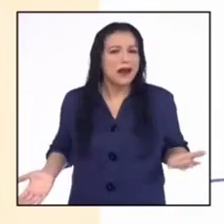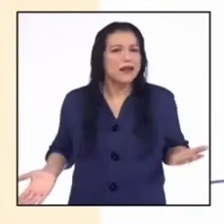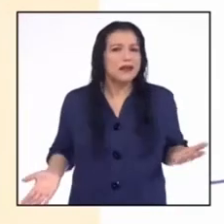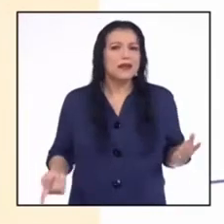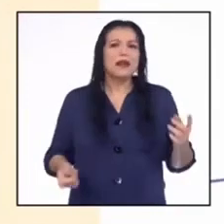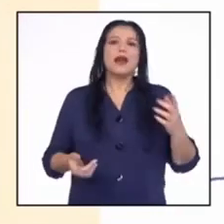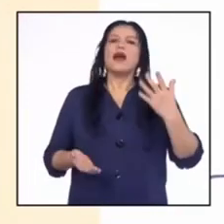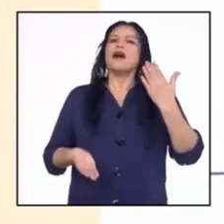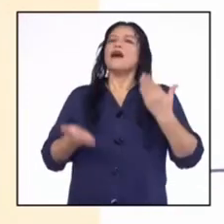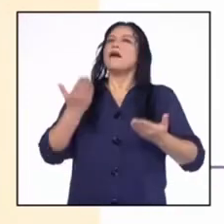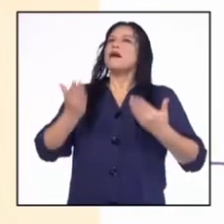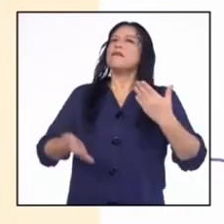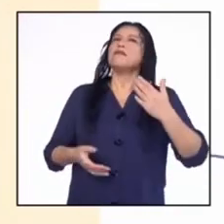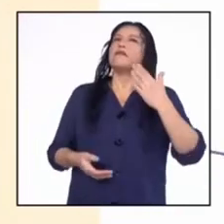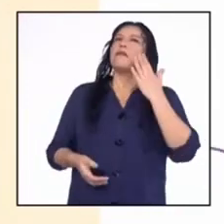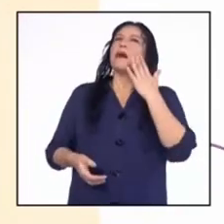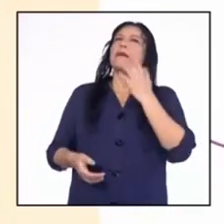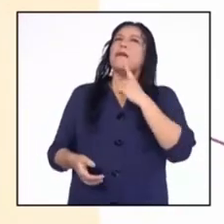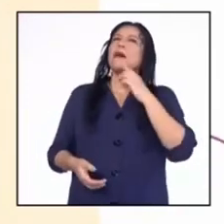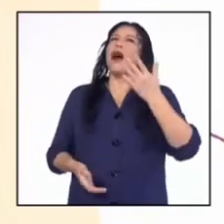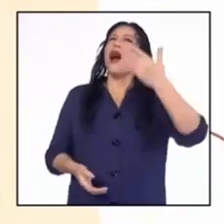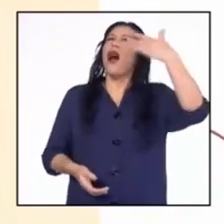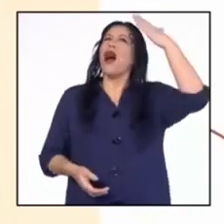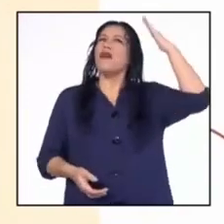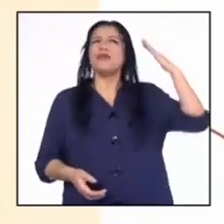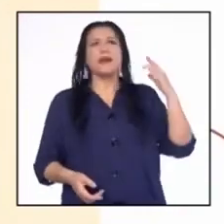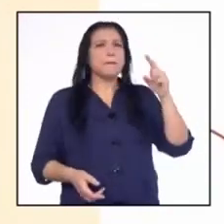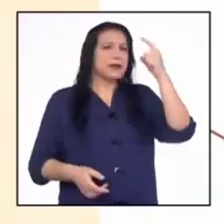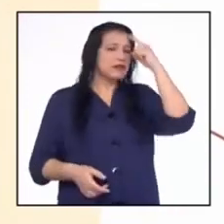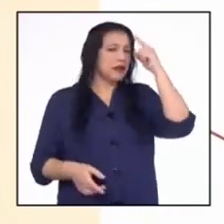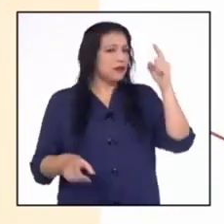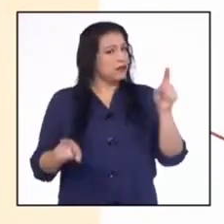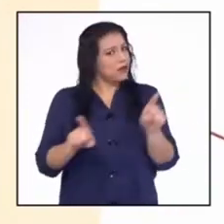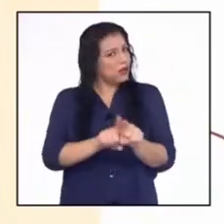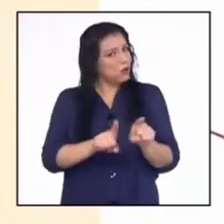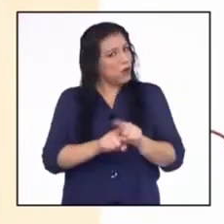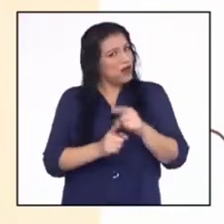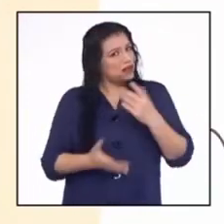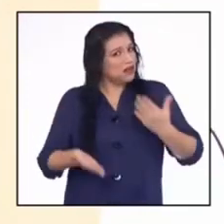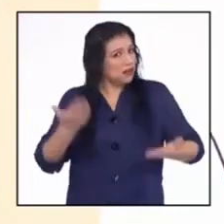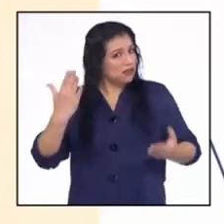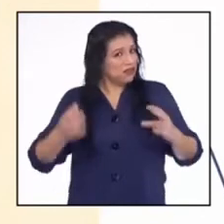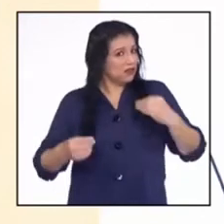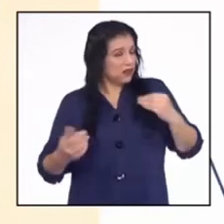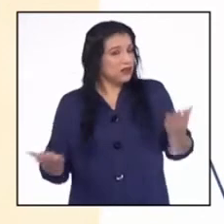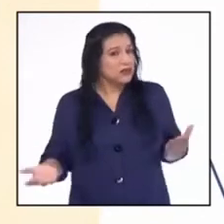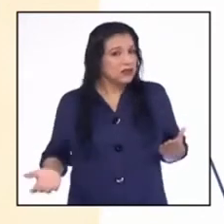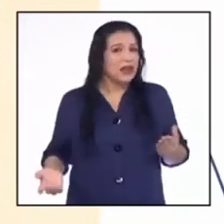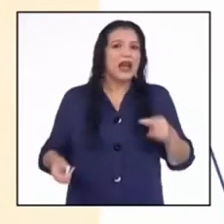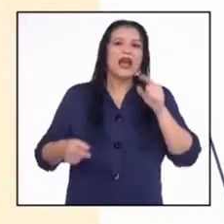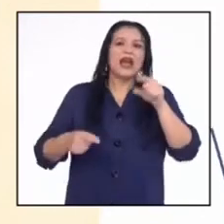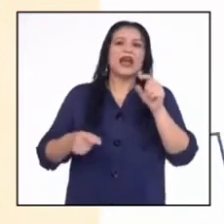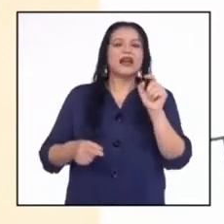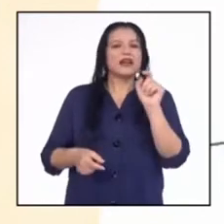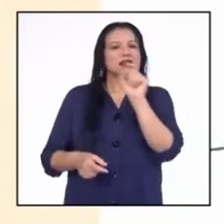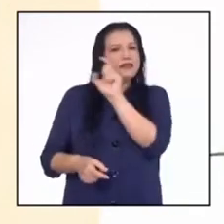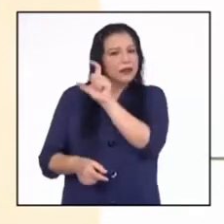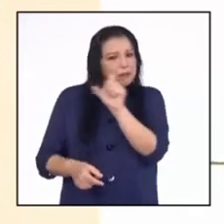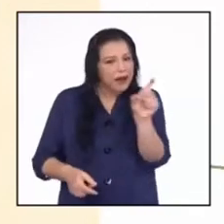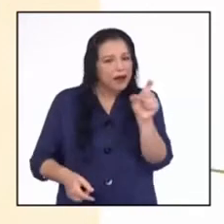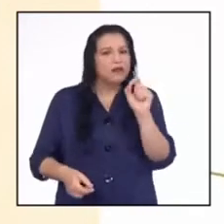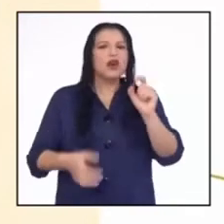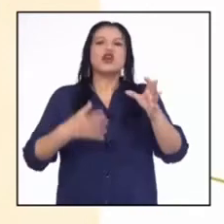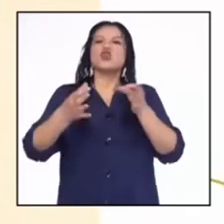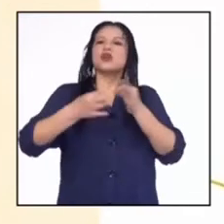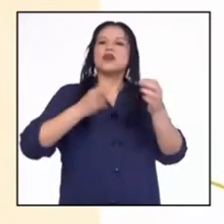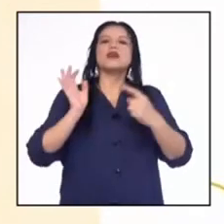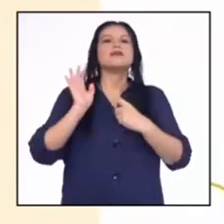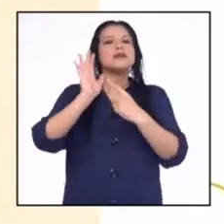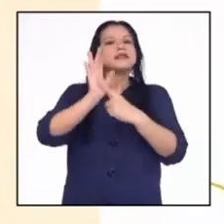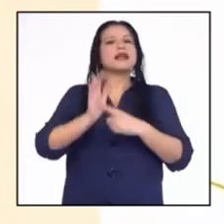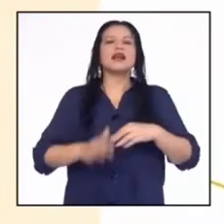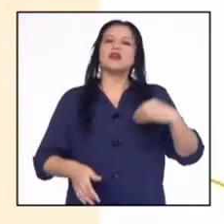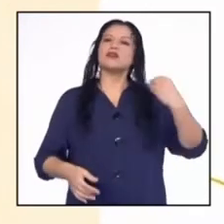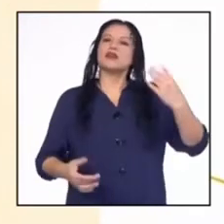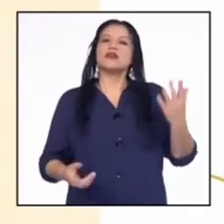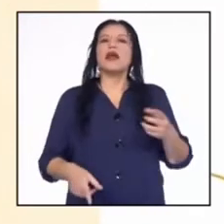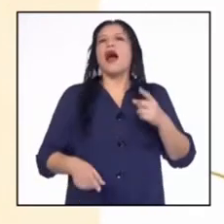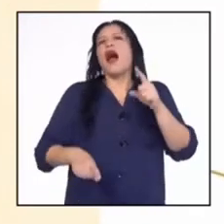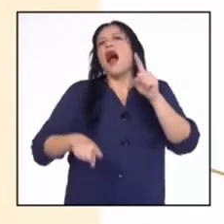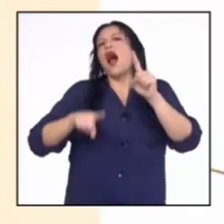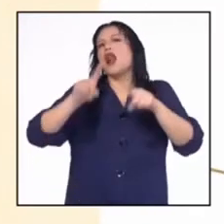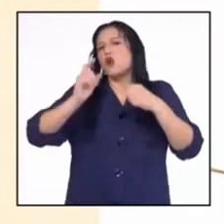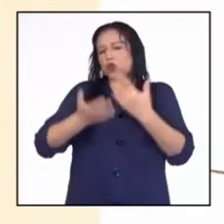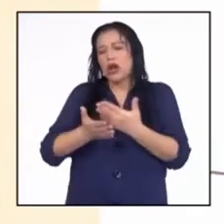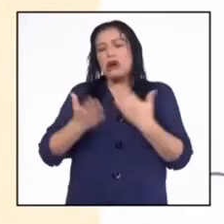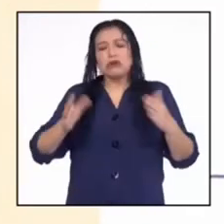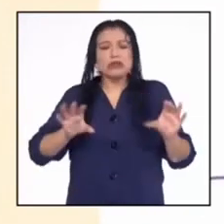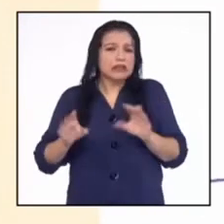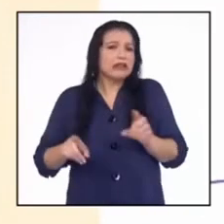han pensado lo mismo ellos a esa edad? En este párrafo intento expresar que efectivamente los adolescentes hacen ciertas cosas,